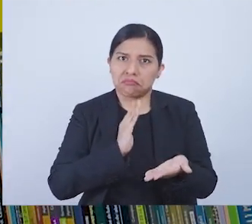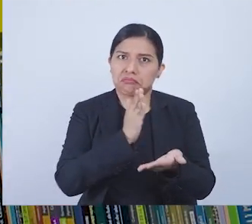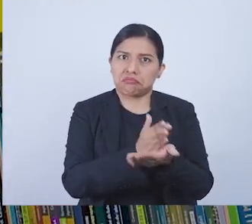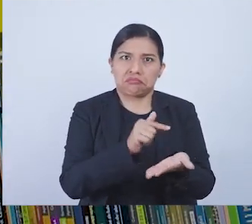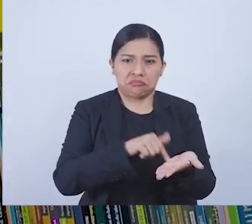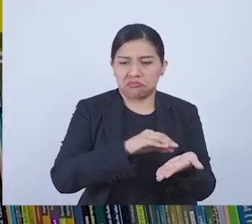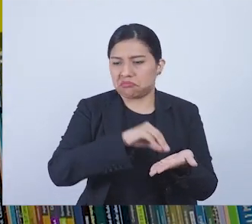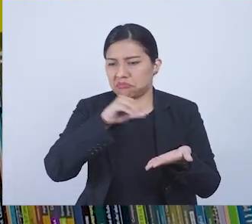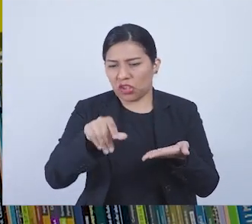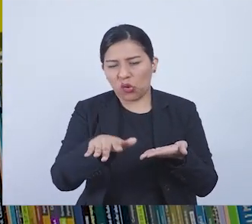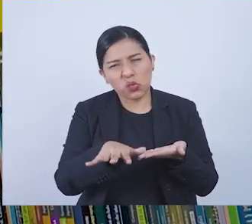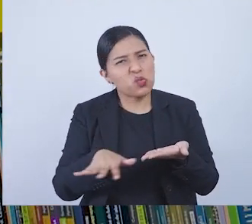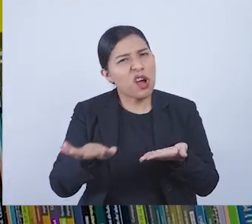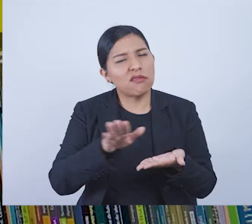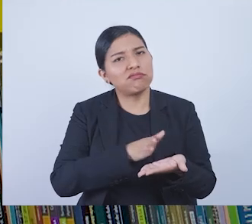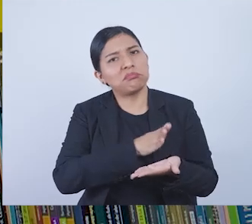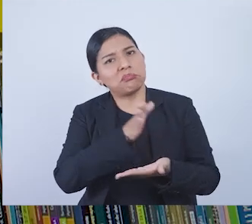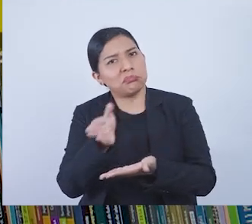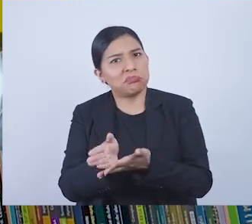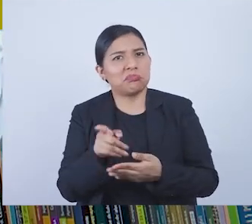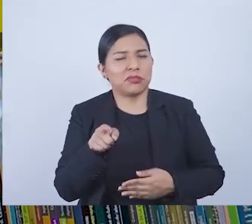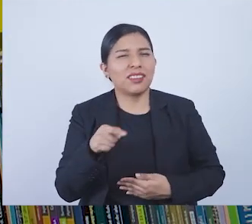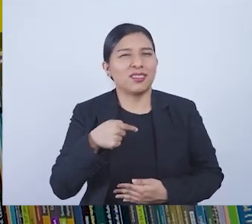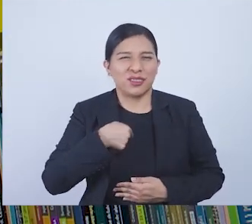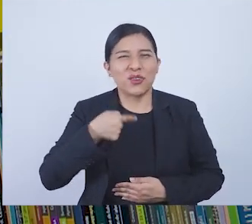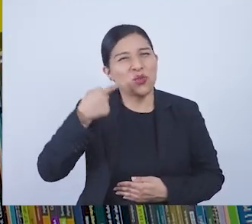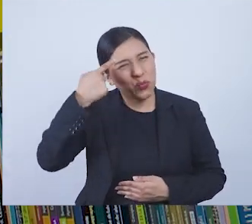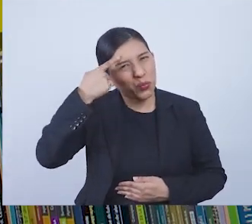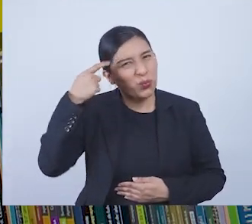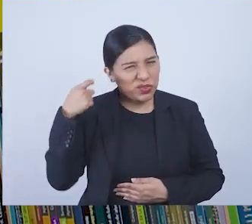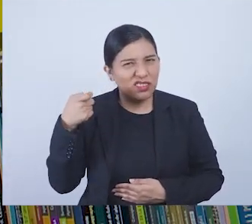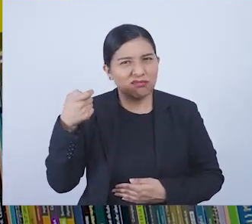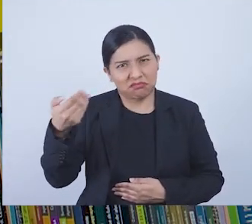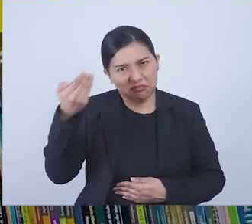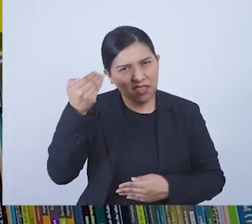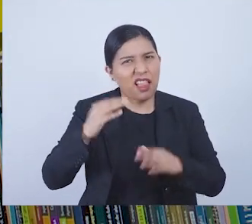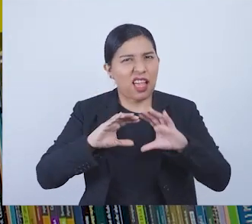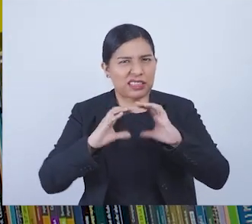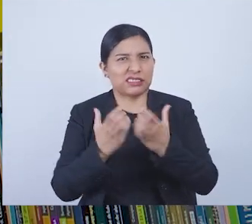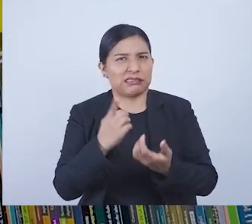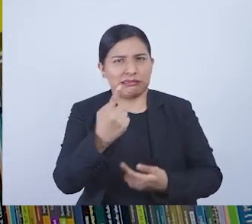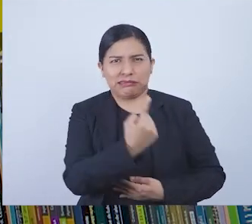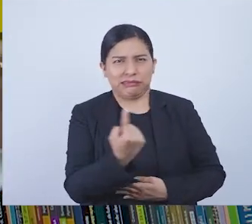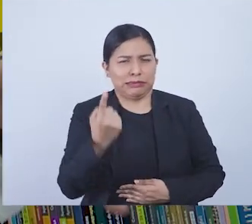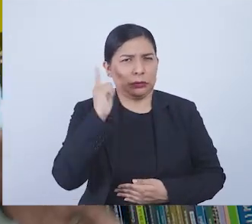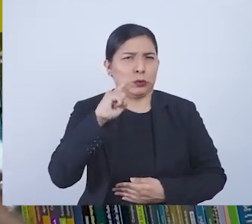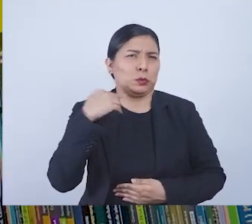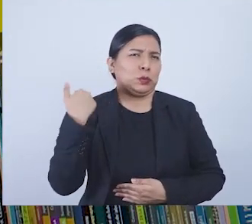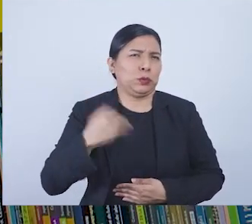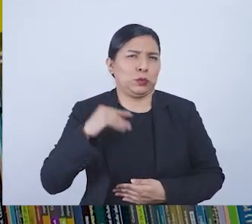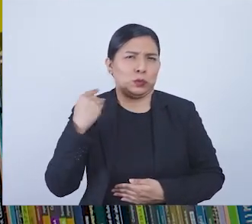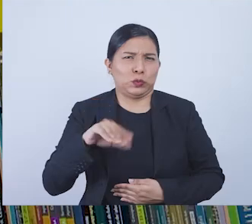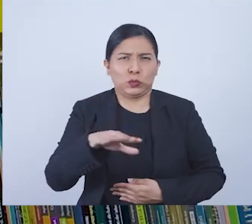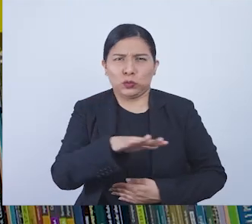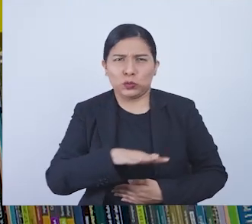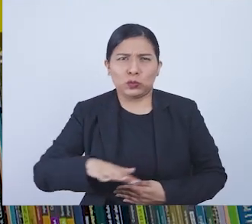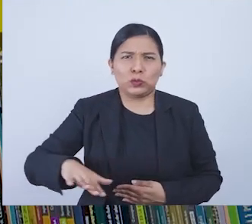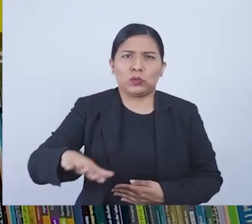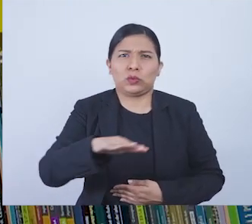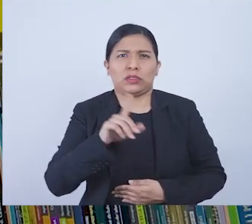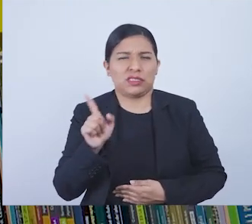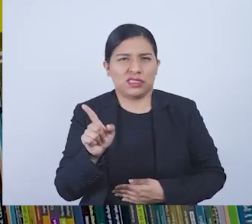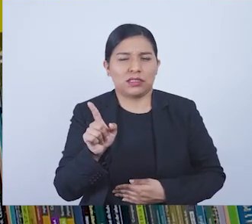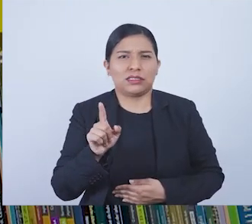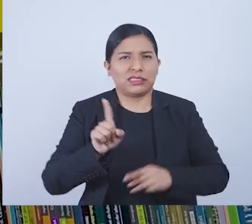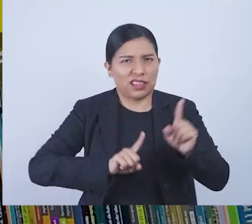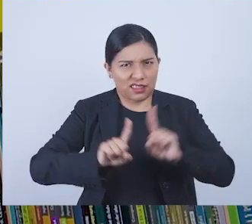lugar determinado. Yo recuerdo haber recibido clases de esos profesores en el campo de Marte, allá de